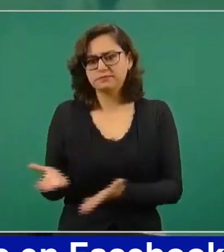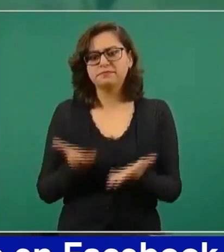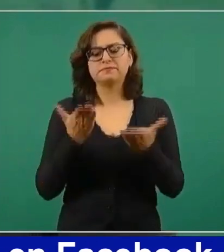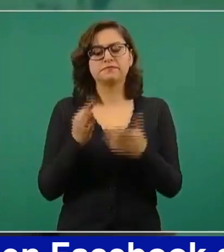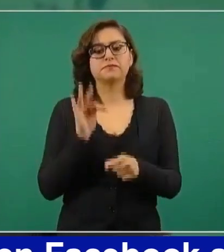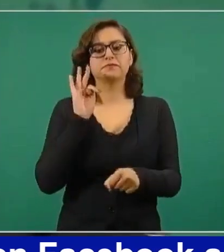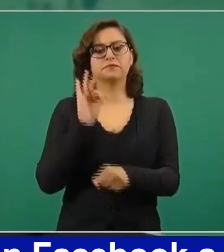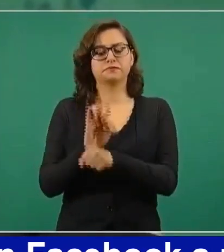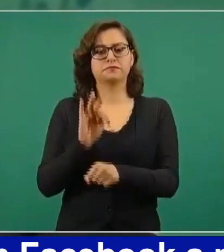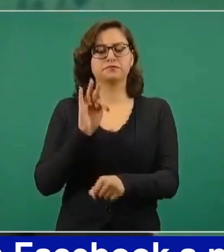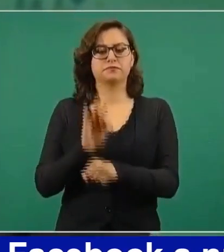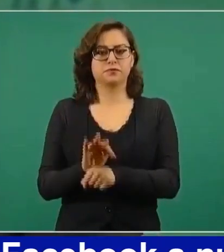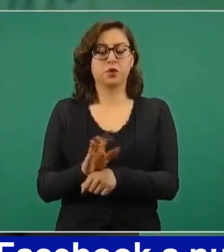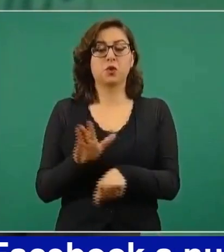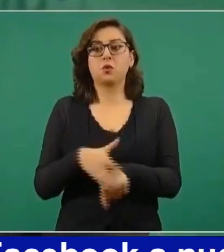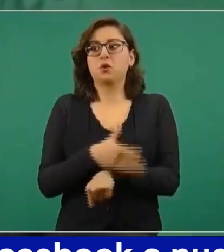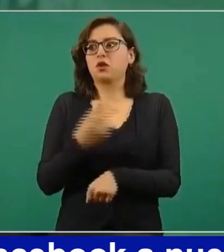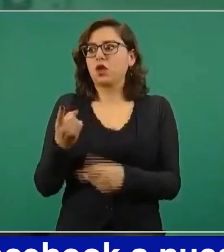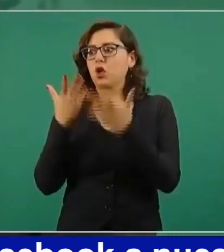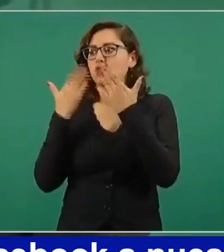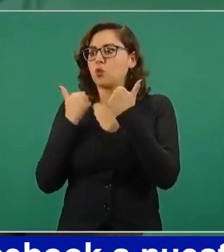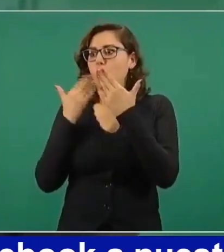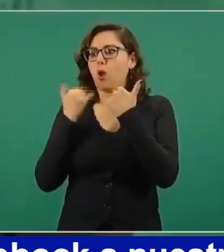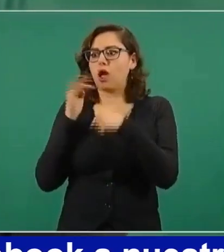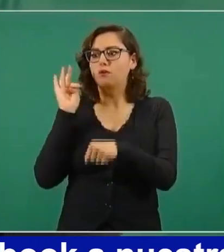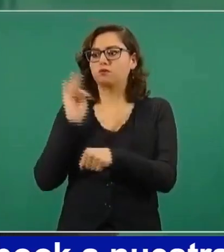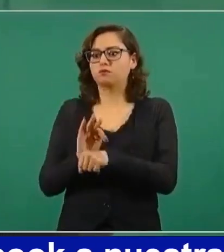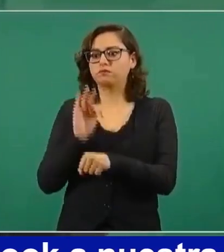atraviesen todo el territorio, lleguen al norte donde